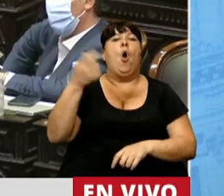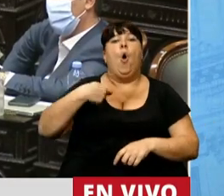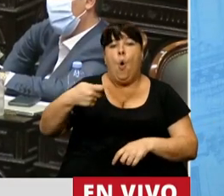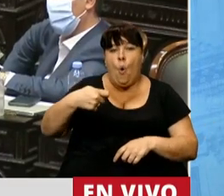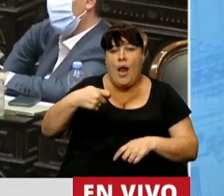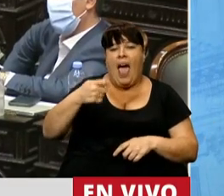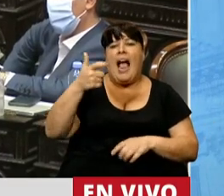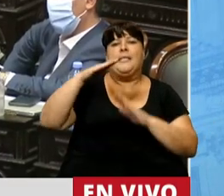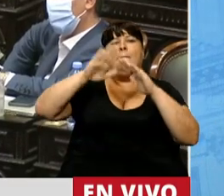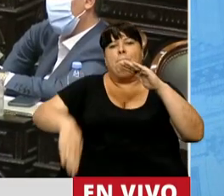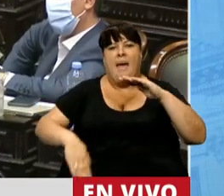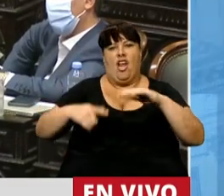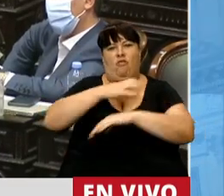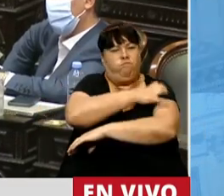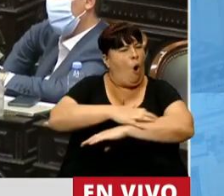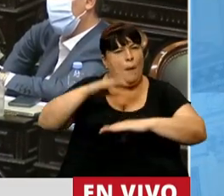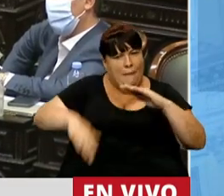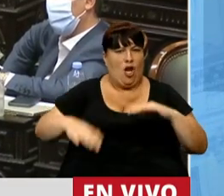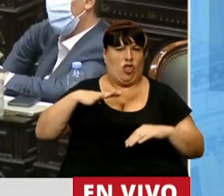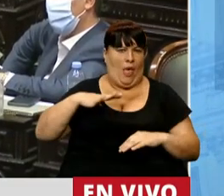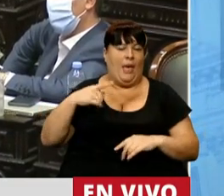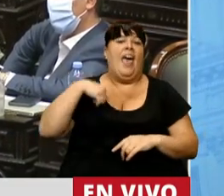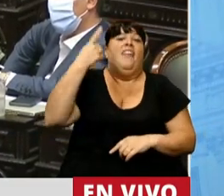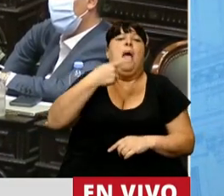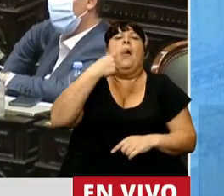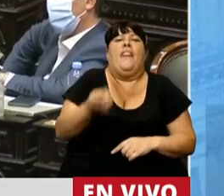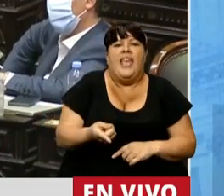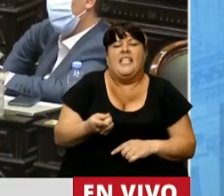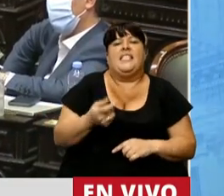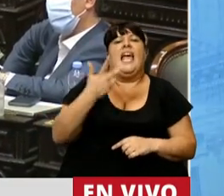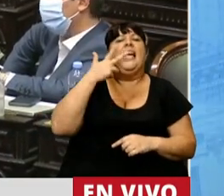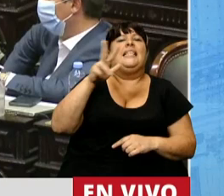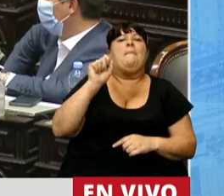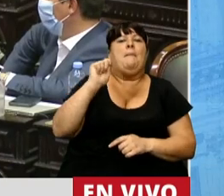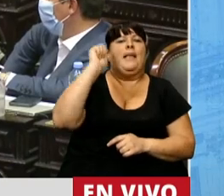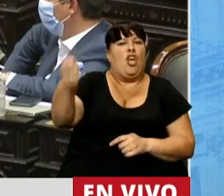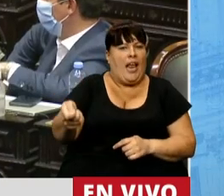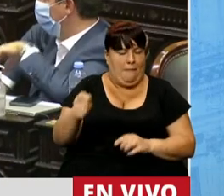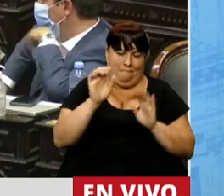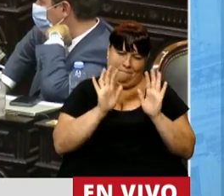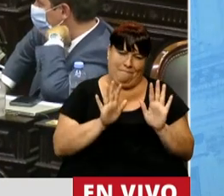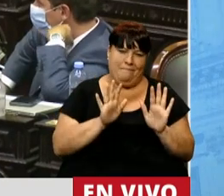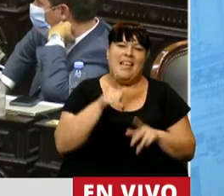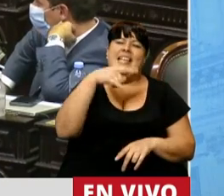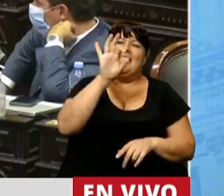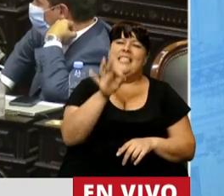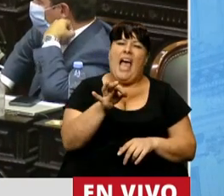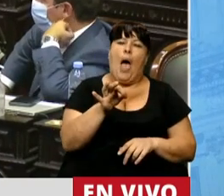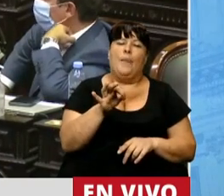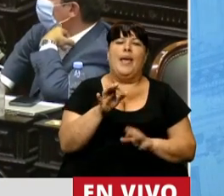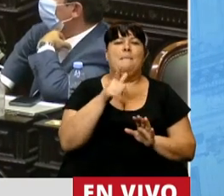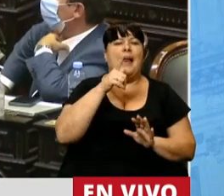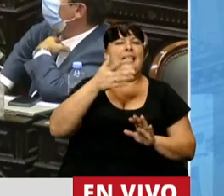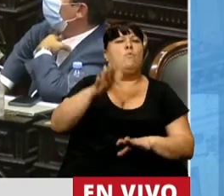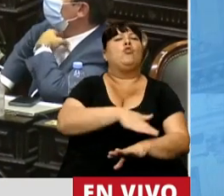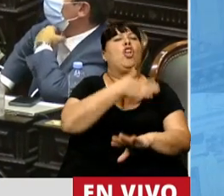van a quedar todos casi por debajo de la línea de pobreza. Y después nos dicen que le dan 3.000 pesos. Mire, sabe, debe ser que hace